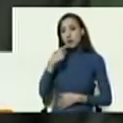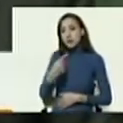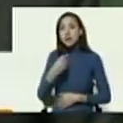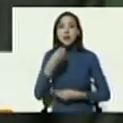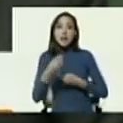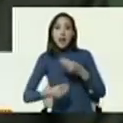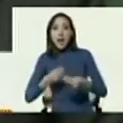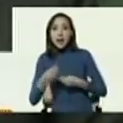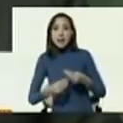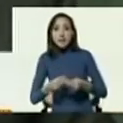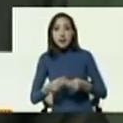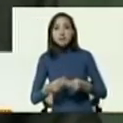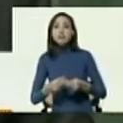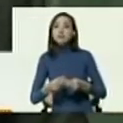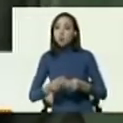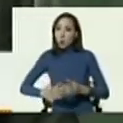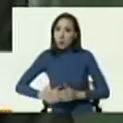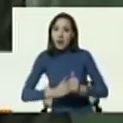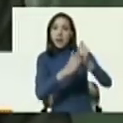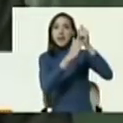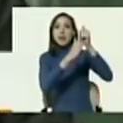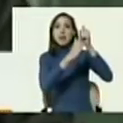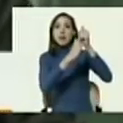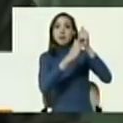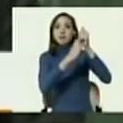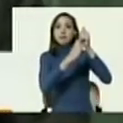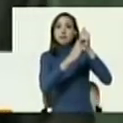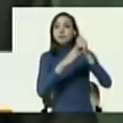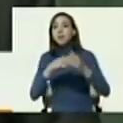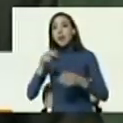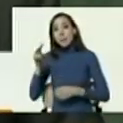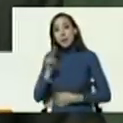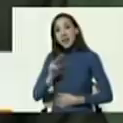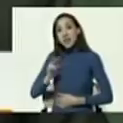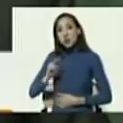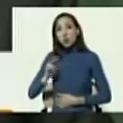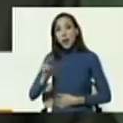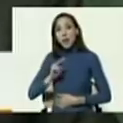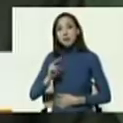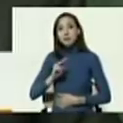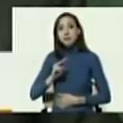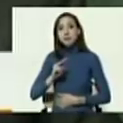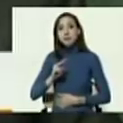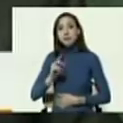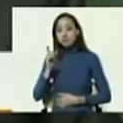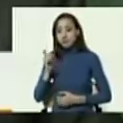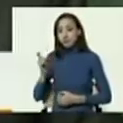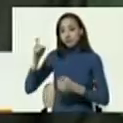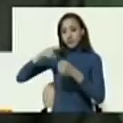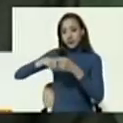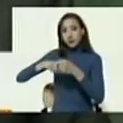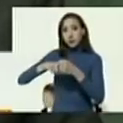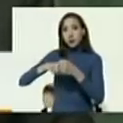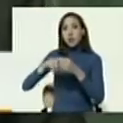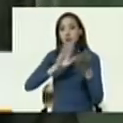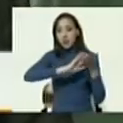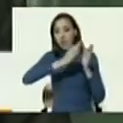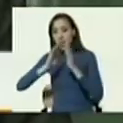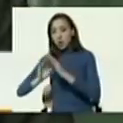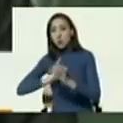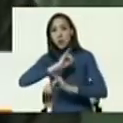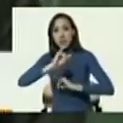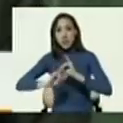acción con valentía. La República Bolivariana de Venezuela, como miembro responsable que es de la comunidad